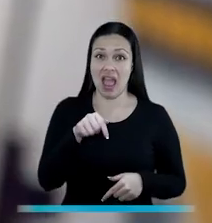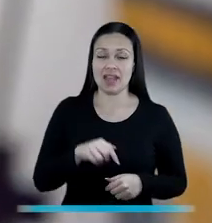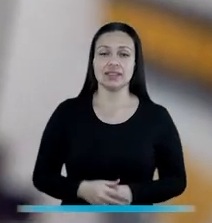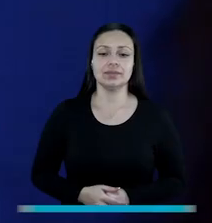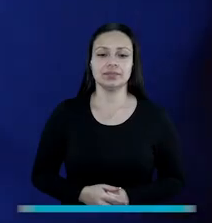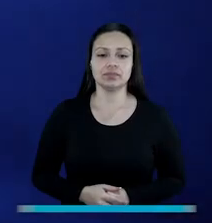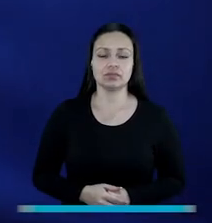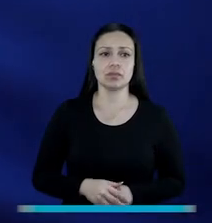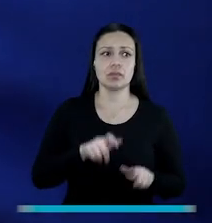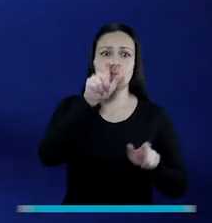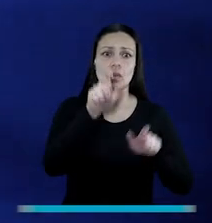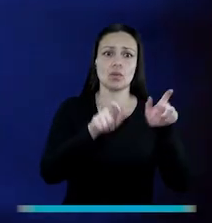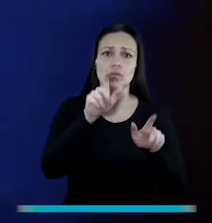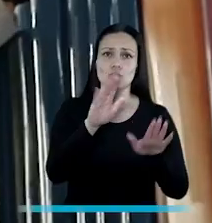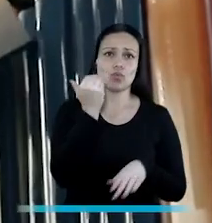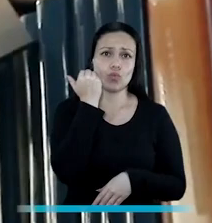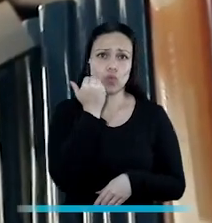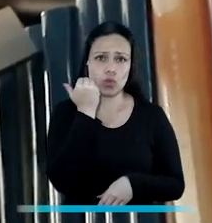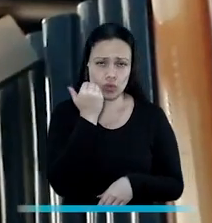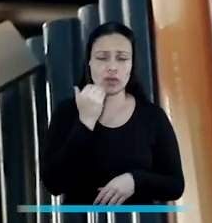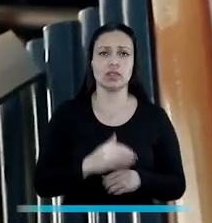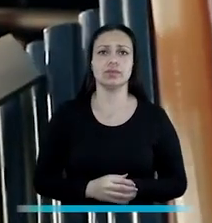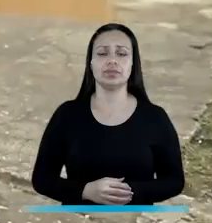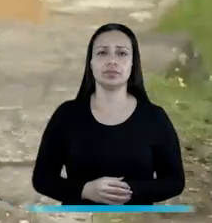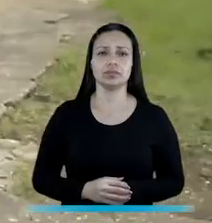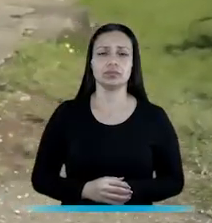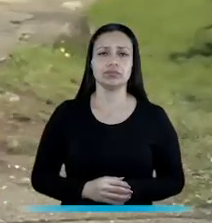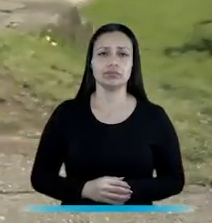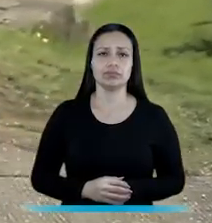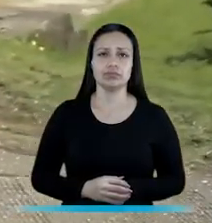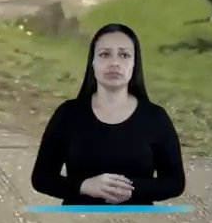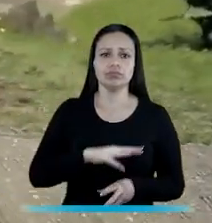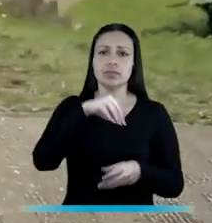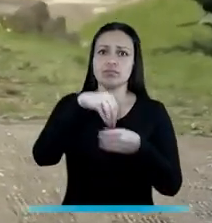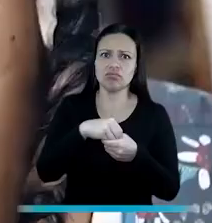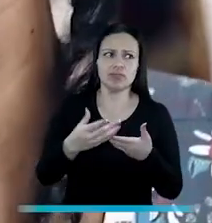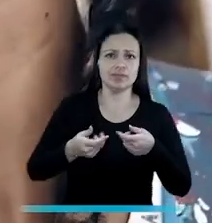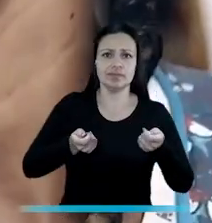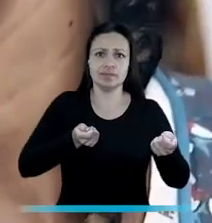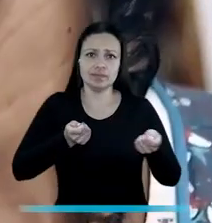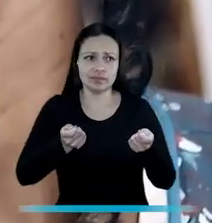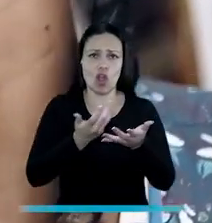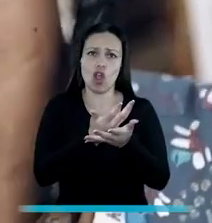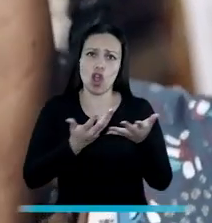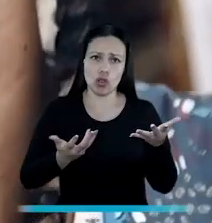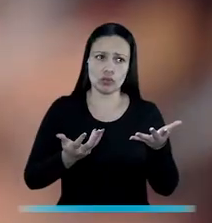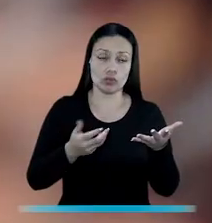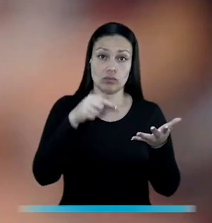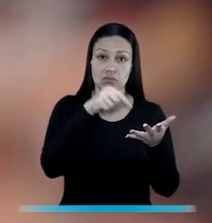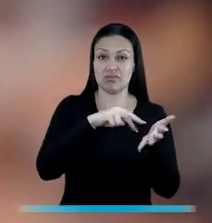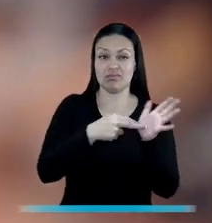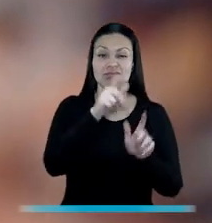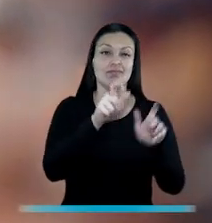Y en esa medida, su condición de mujer no las hace ni inferiores, ni subordinadas, y